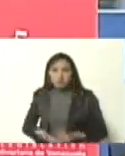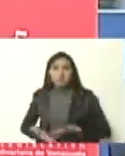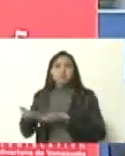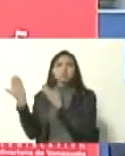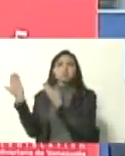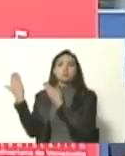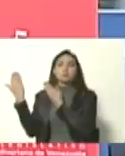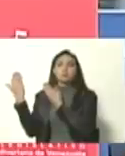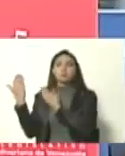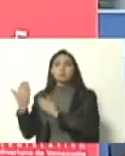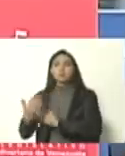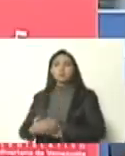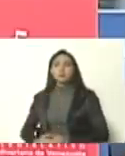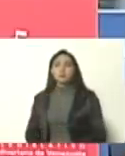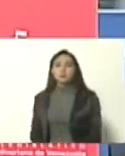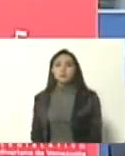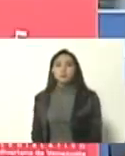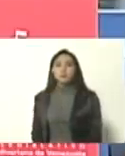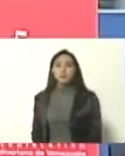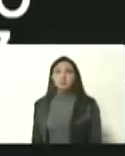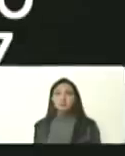Grillet Álvarez. Adelante, video.